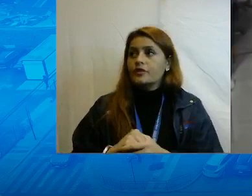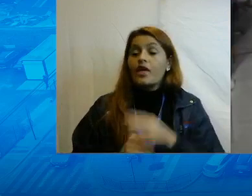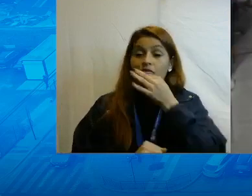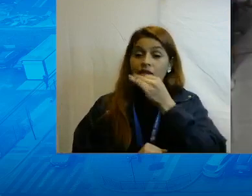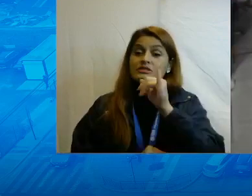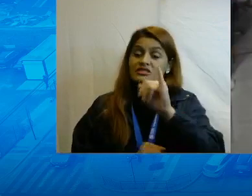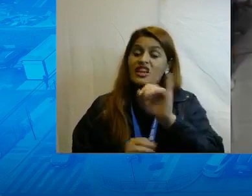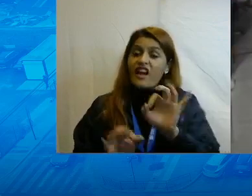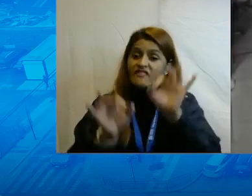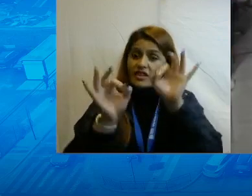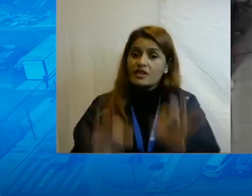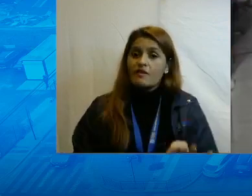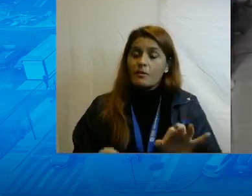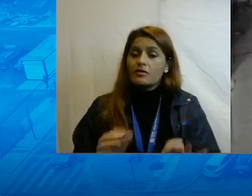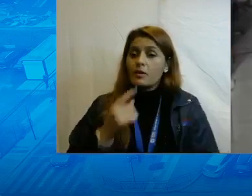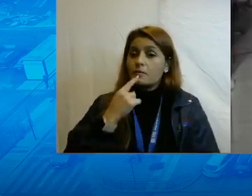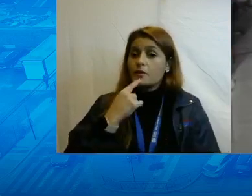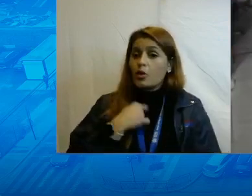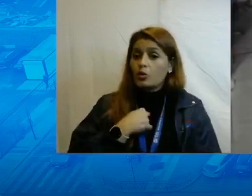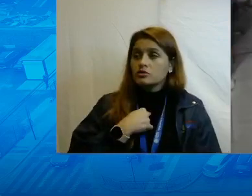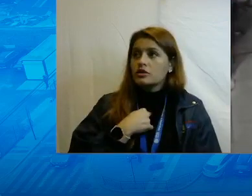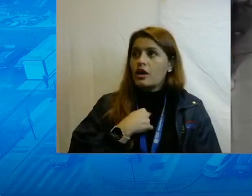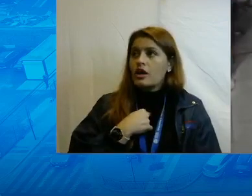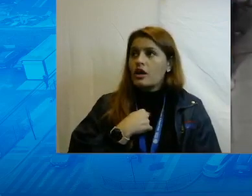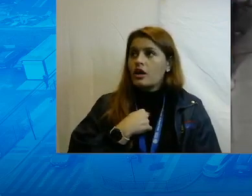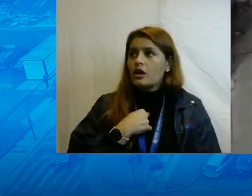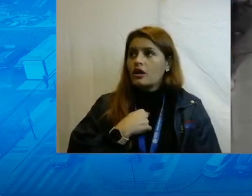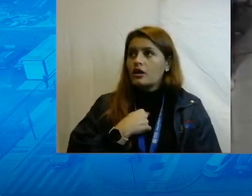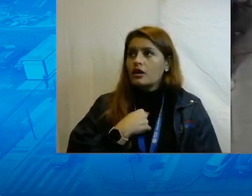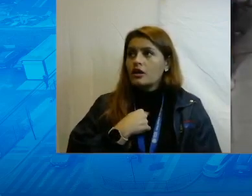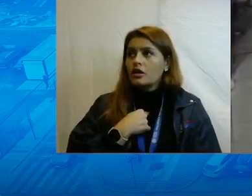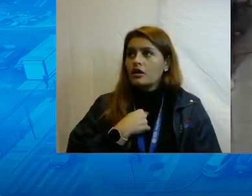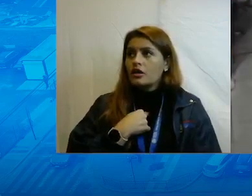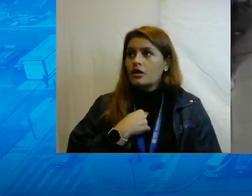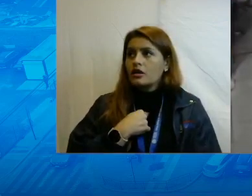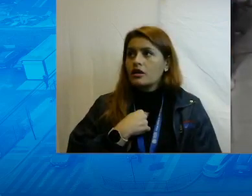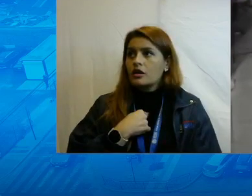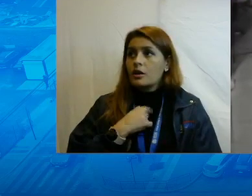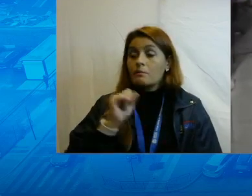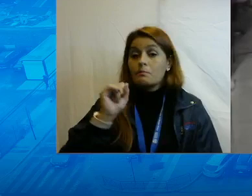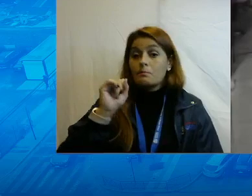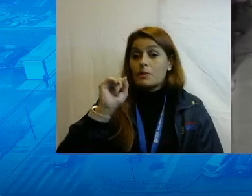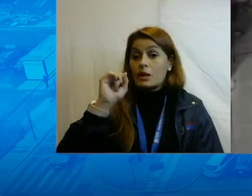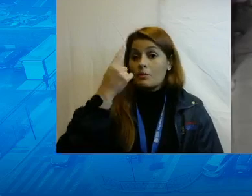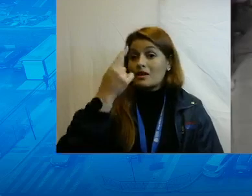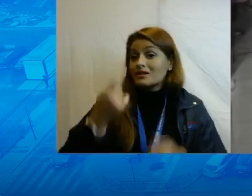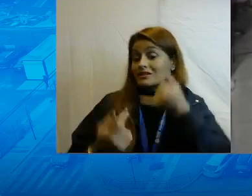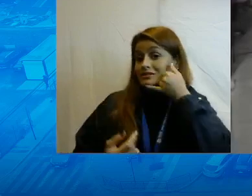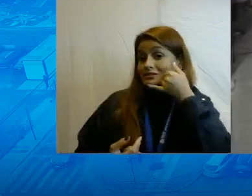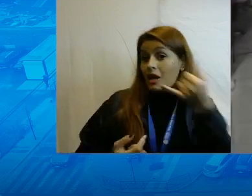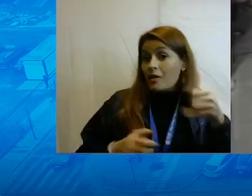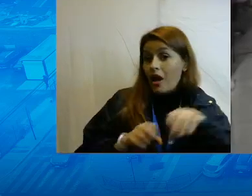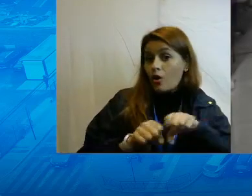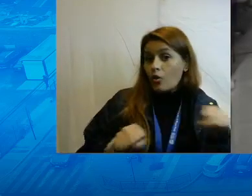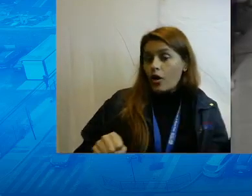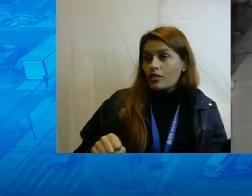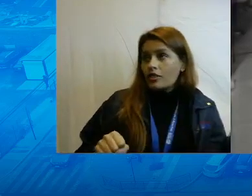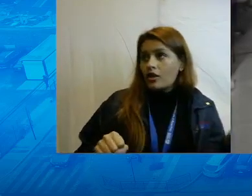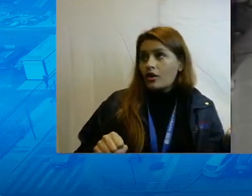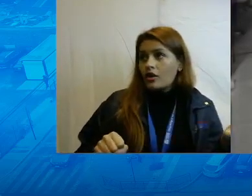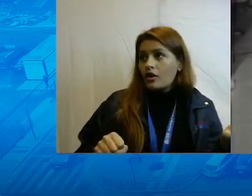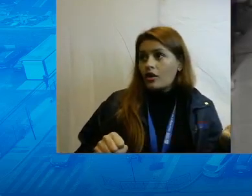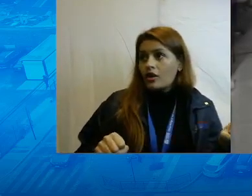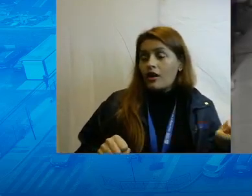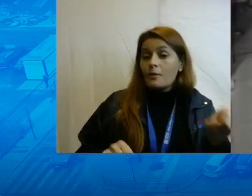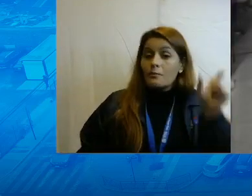Efectivamente, la consulta que reitera usted, el primer contacto que hace la Dirección de Tránsito es con los